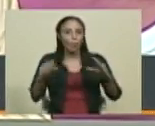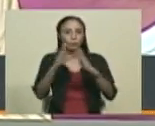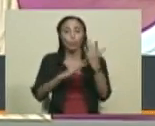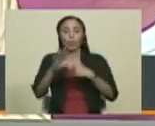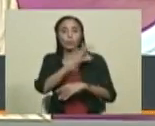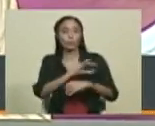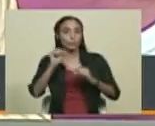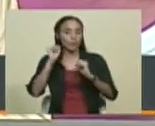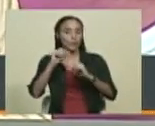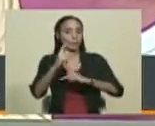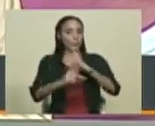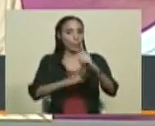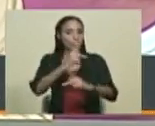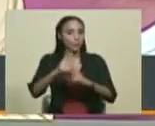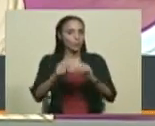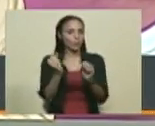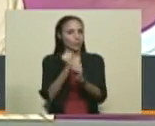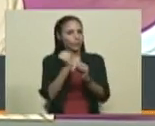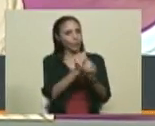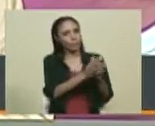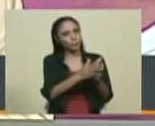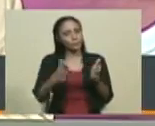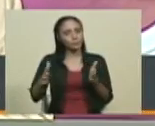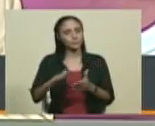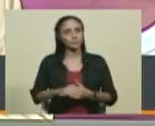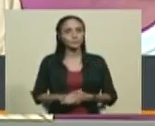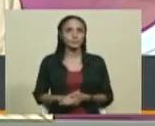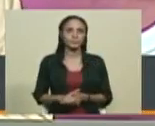socialista, productiva,